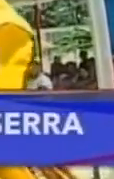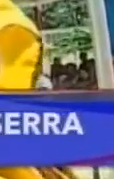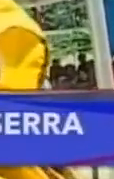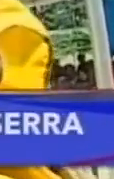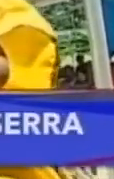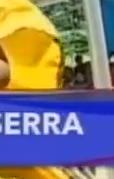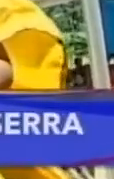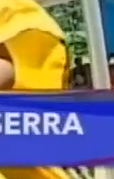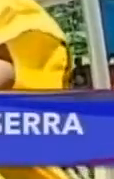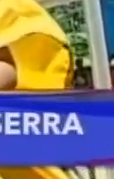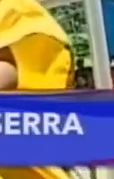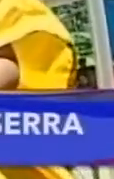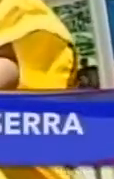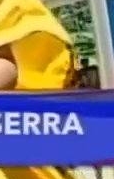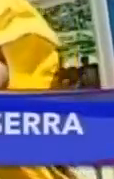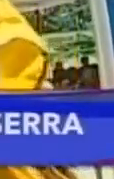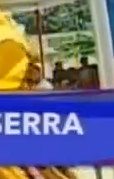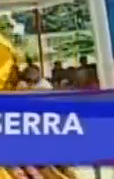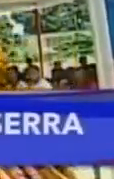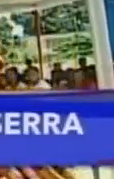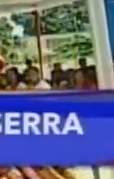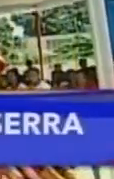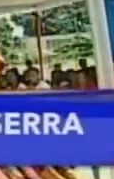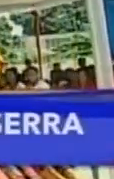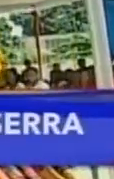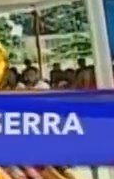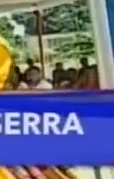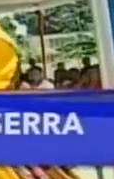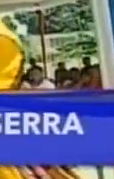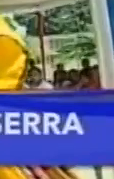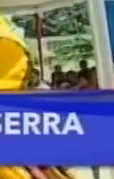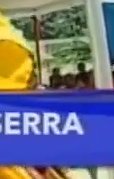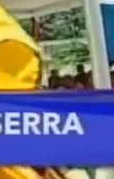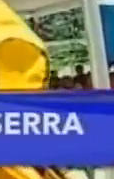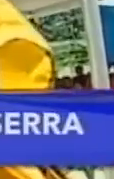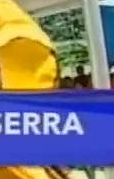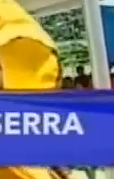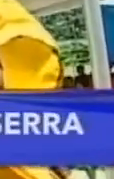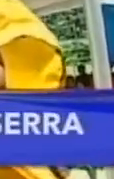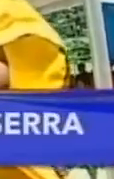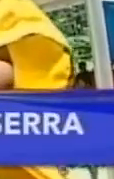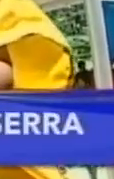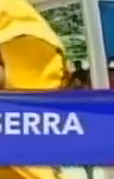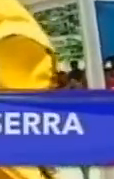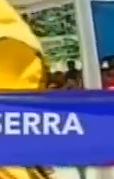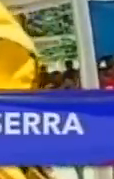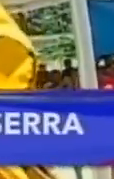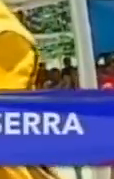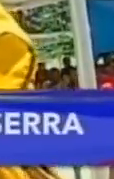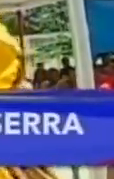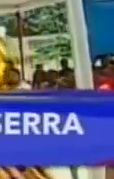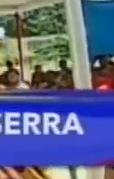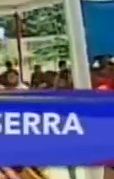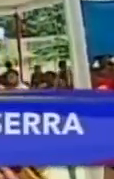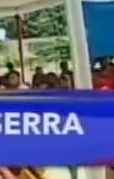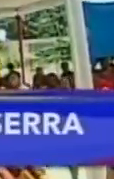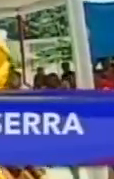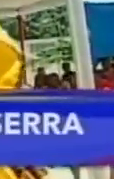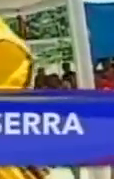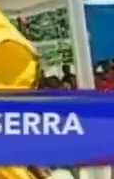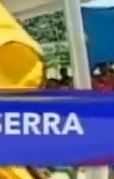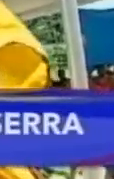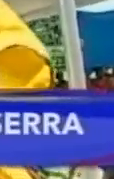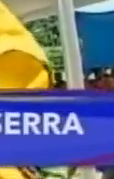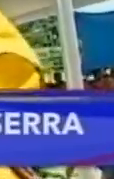entender. Que nos amaste con locura, con frenesí de tu ser. Que diste tu propia vida, nadie lo